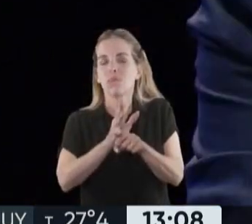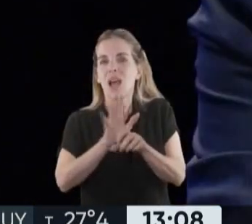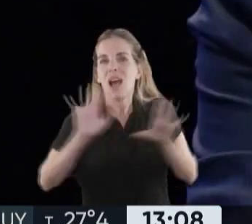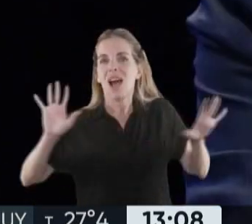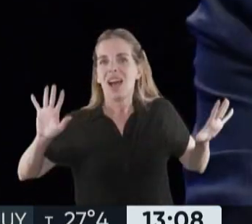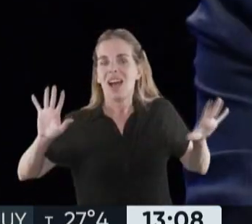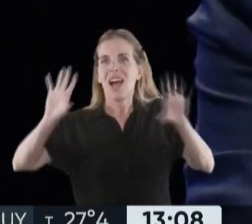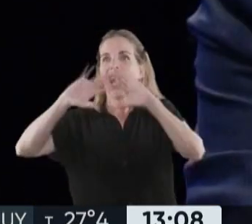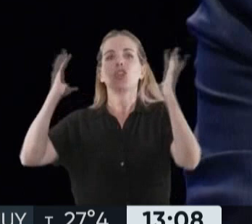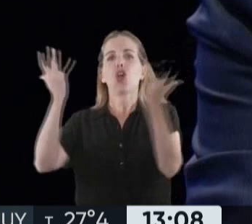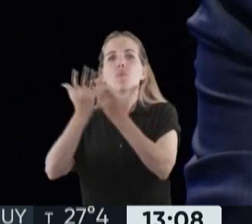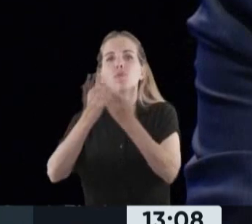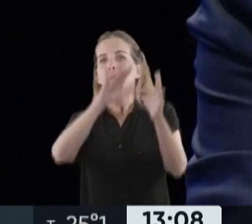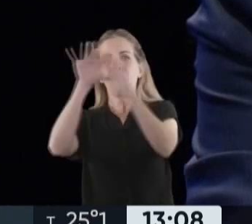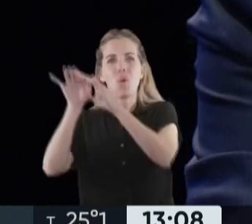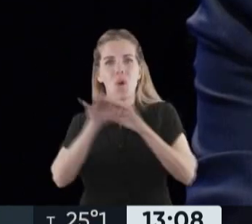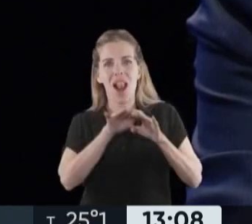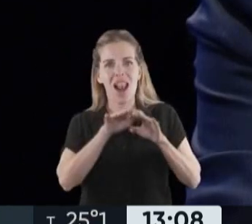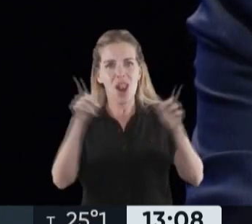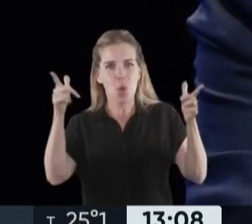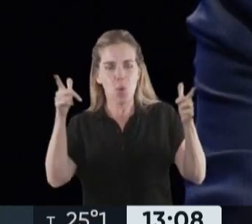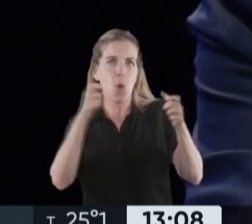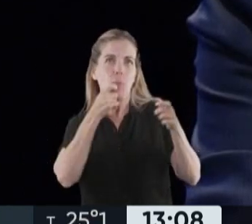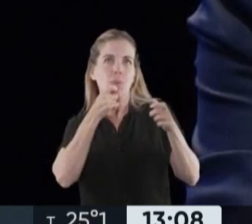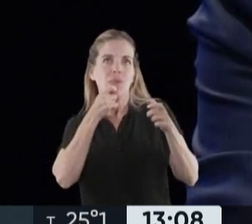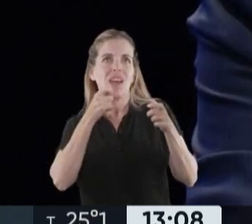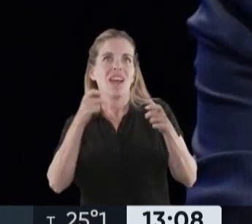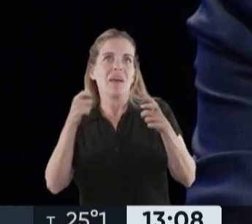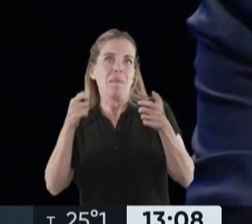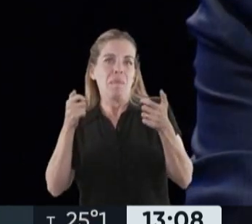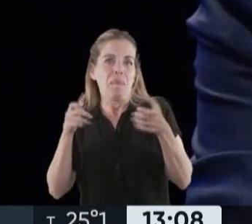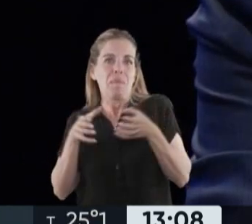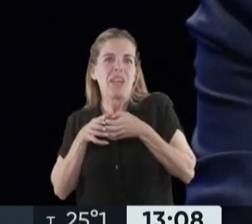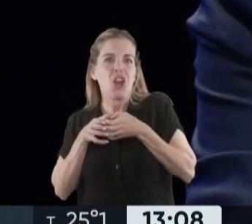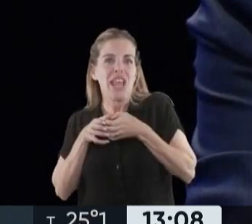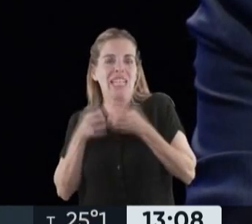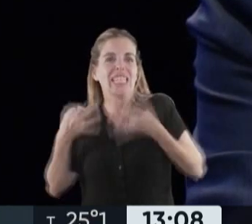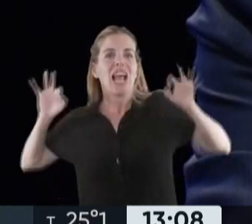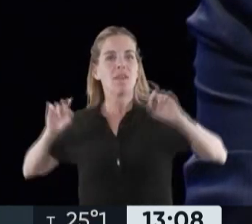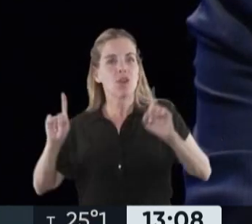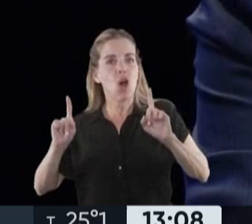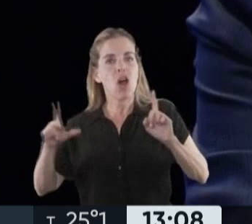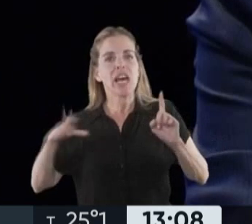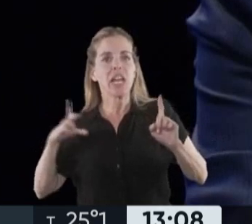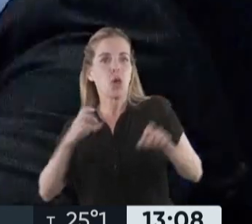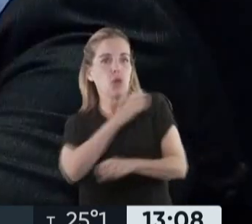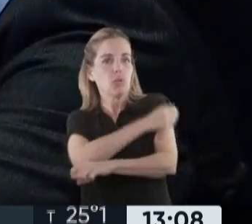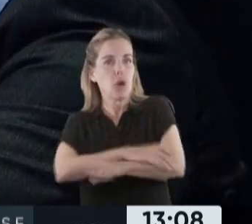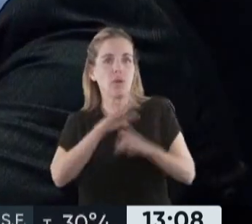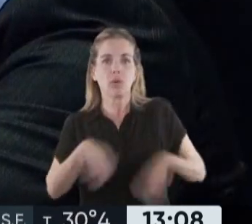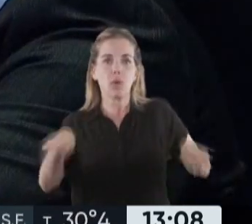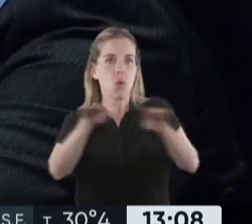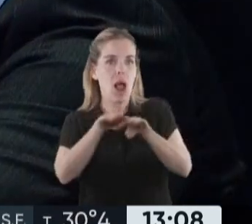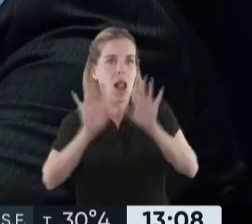No diferenció entre ricos y pobres, atacó a todos por igual. Y atacó a todas las economías del mismo modo. Algunos tenían